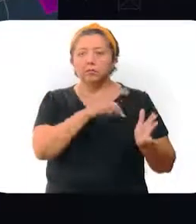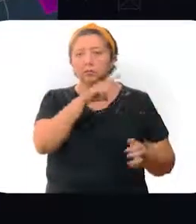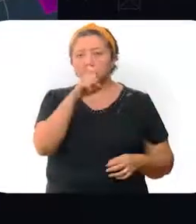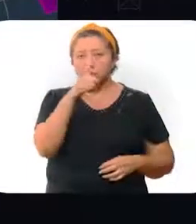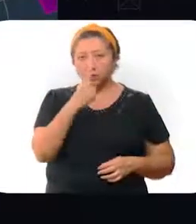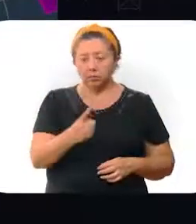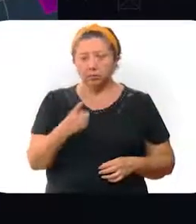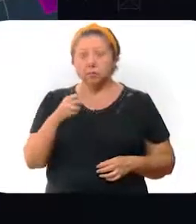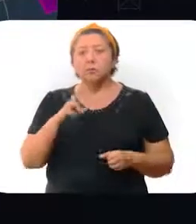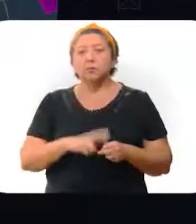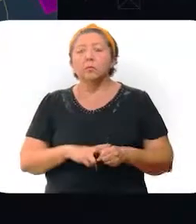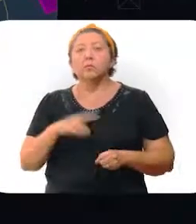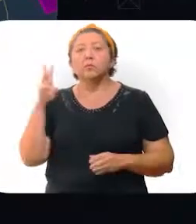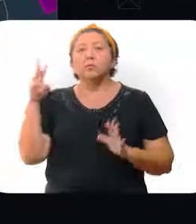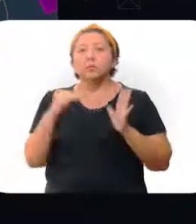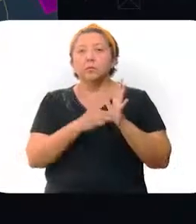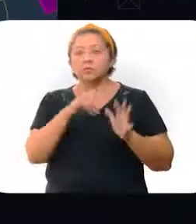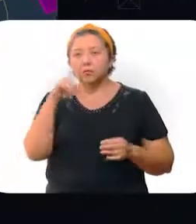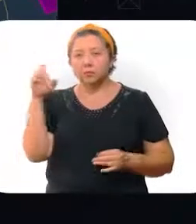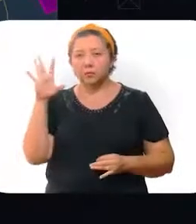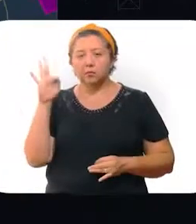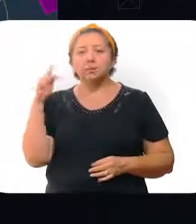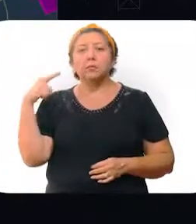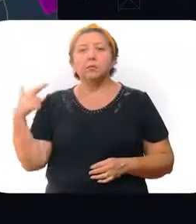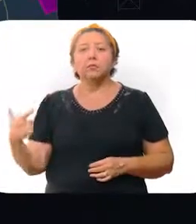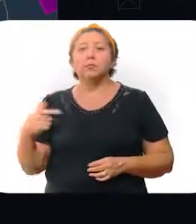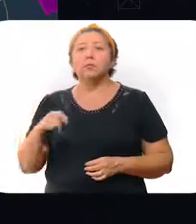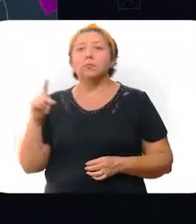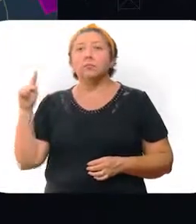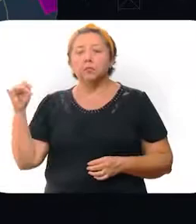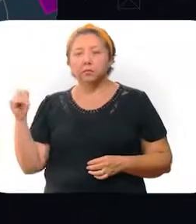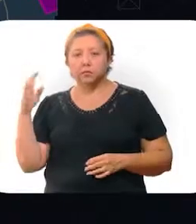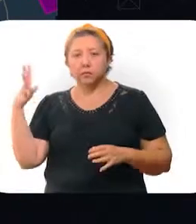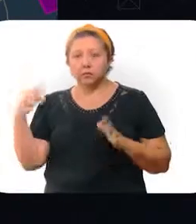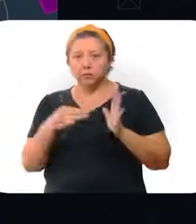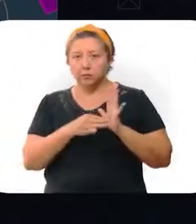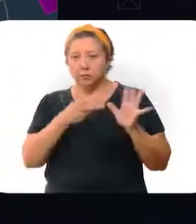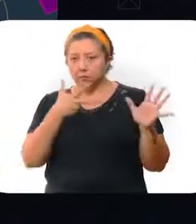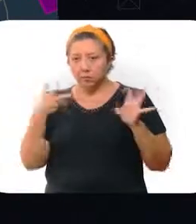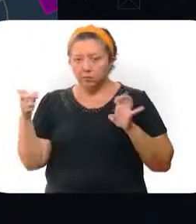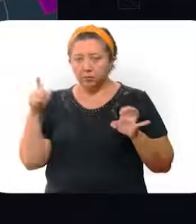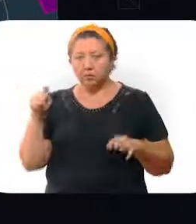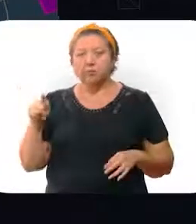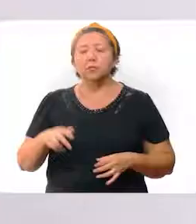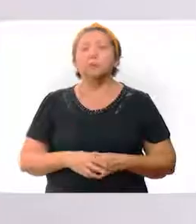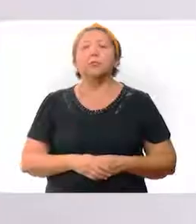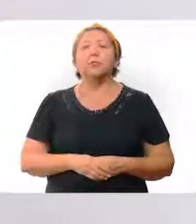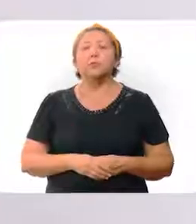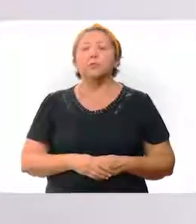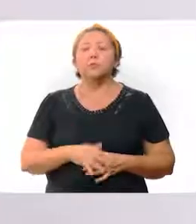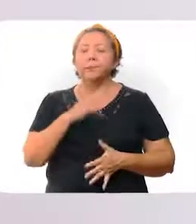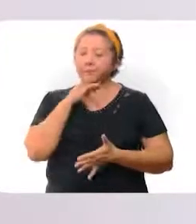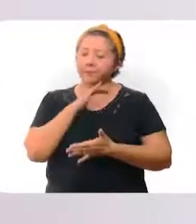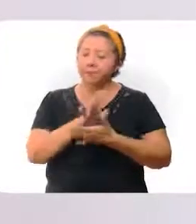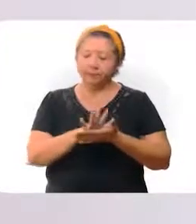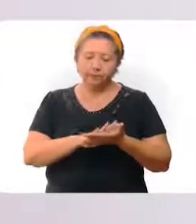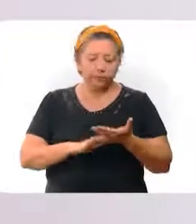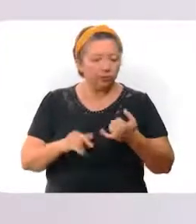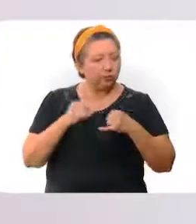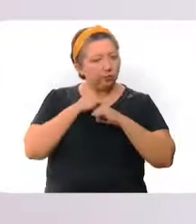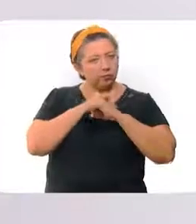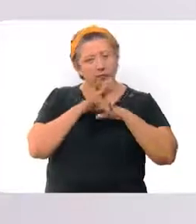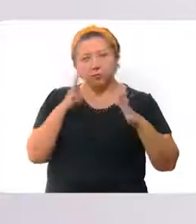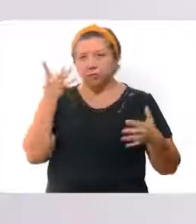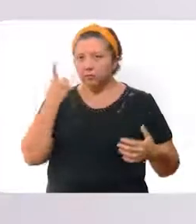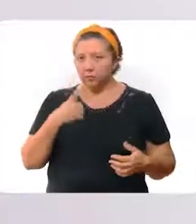2.101, en la zona sur 3.147, en la zona poniente 4.870. Lamentablemente, en este